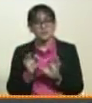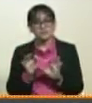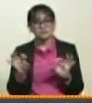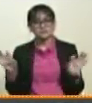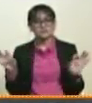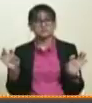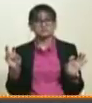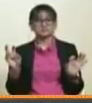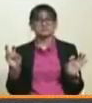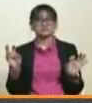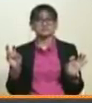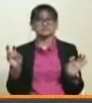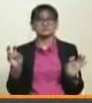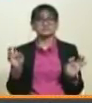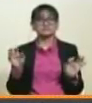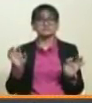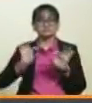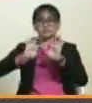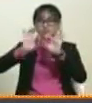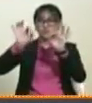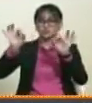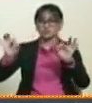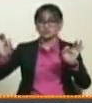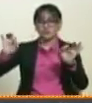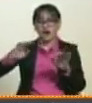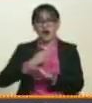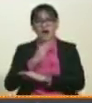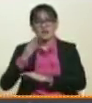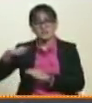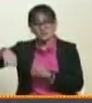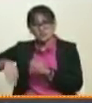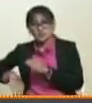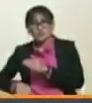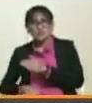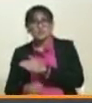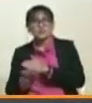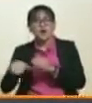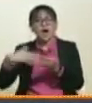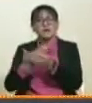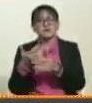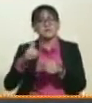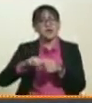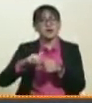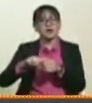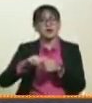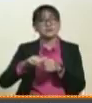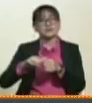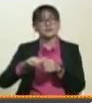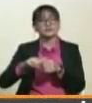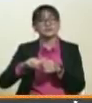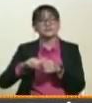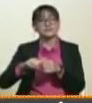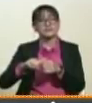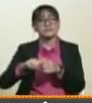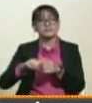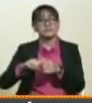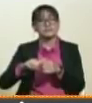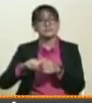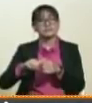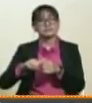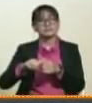plantas y d'or a través del orinoco va a navegar todo el caribe para entrar al puerto de maracaibo eso también para incrementar en lo que llaman